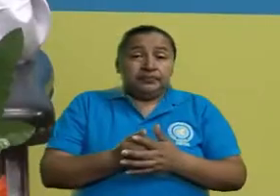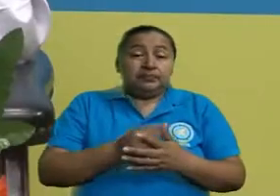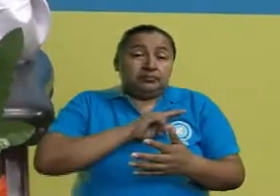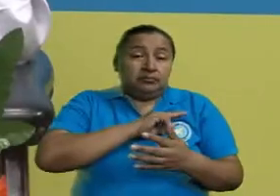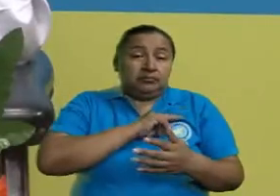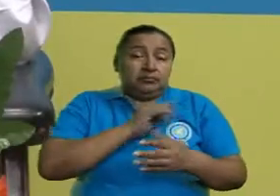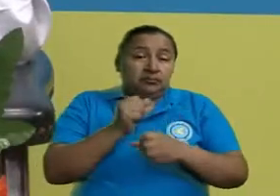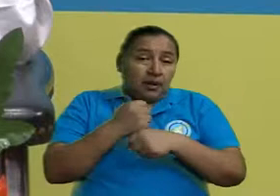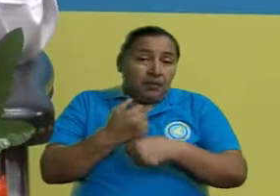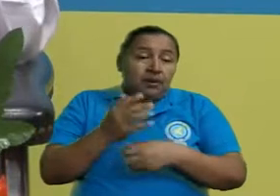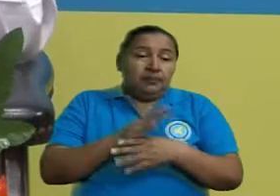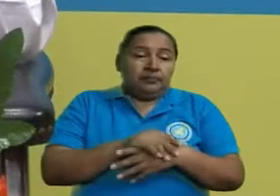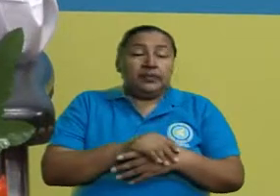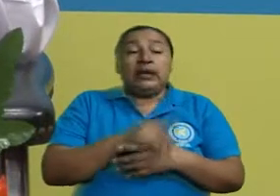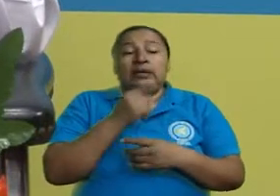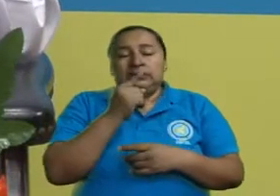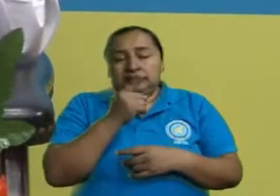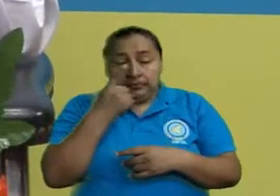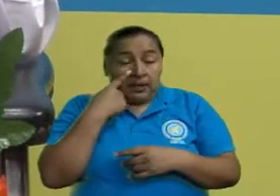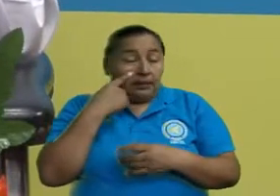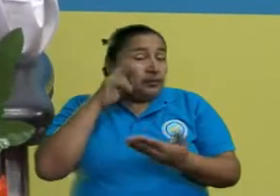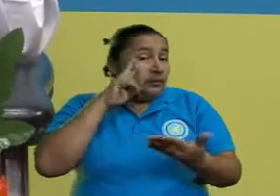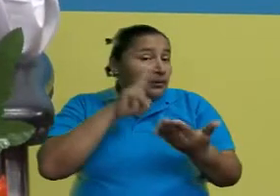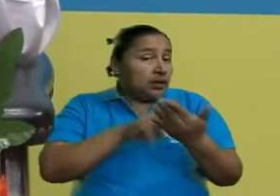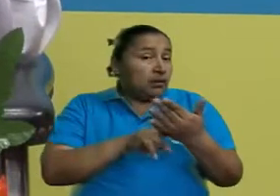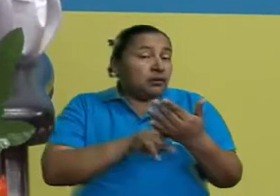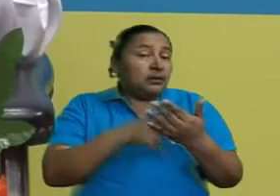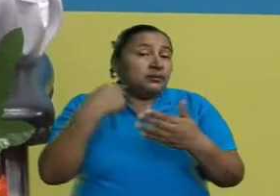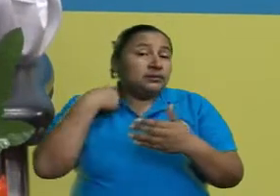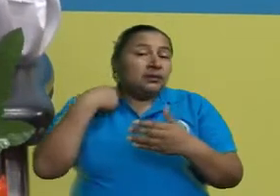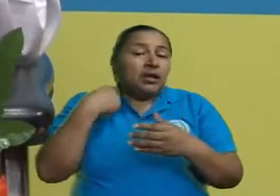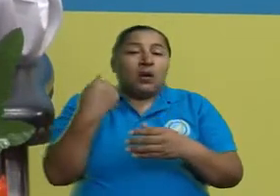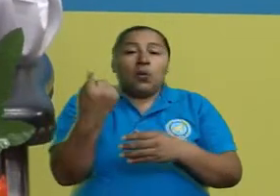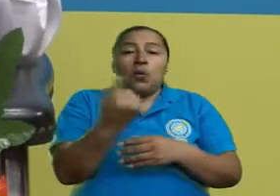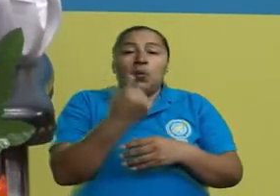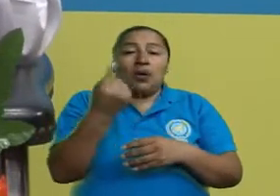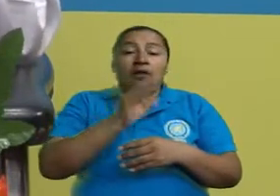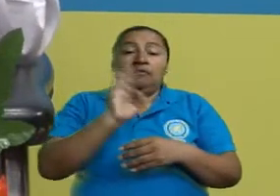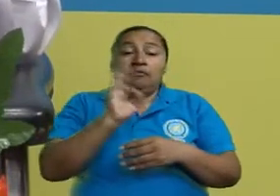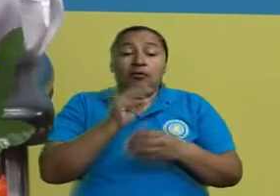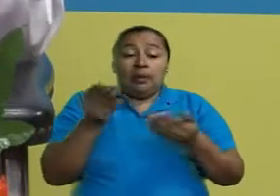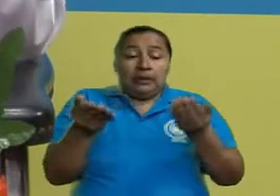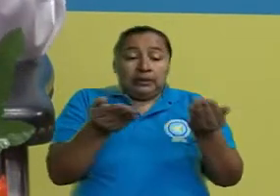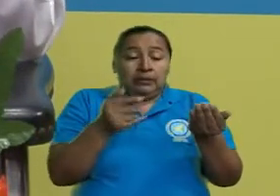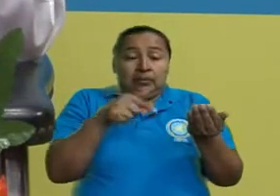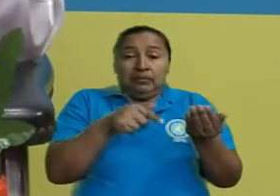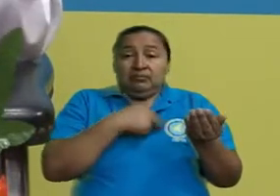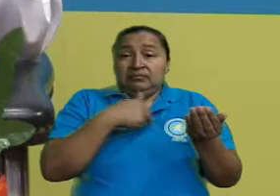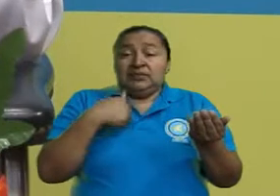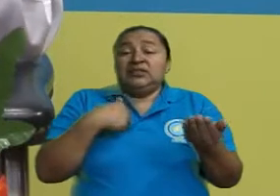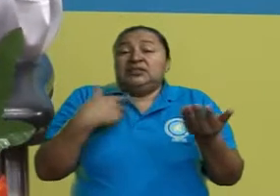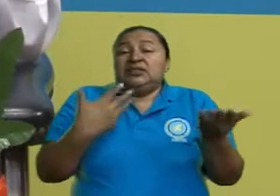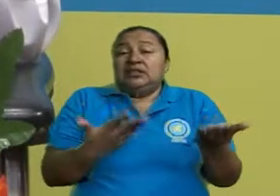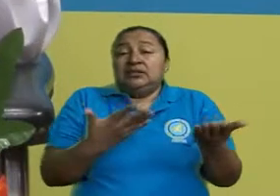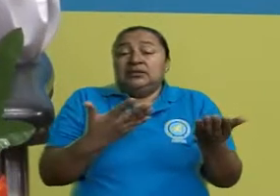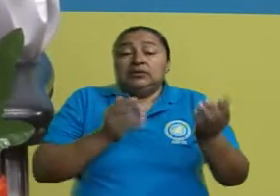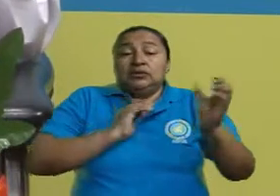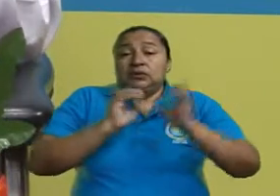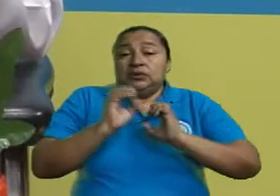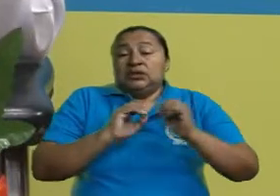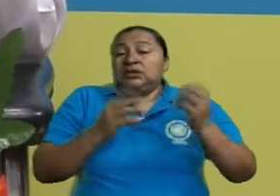hambre? Bueno, hay que recordar siempre de que la única forma que tiene el recién nacido y el lactante de comunicarse